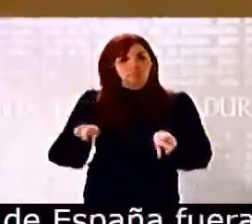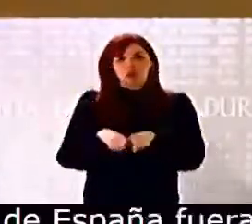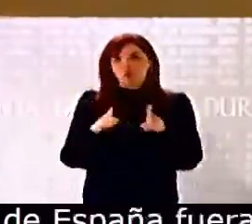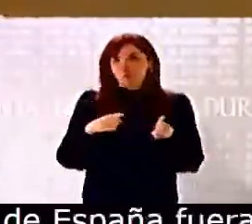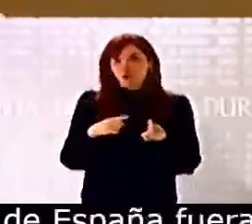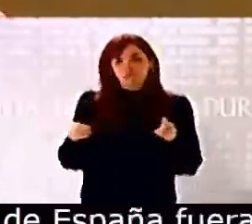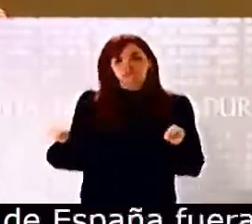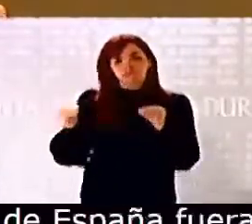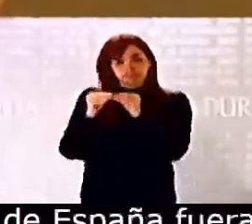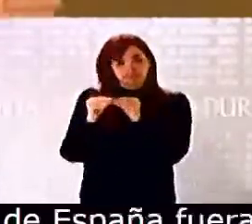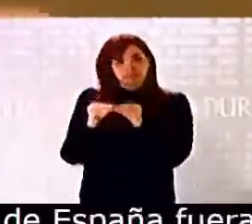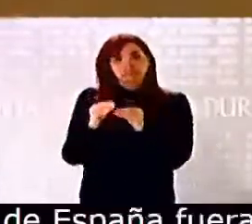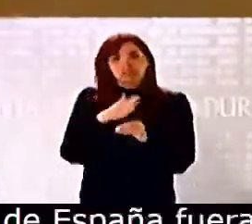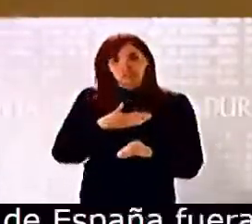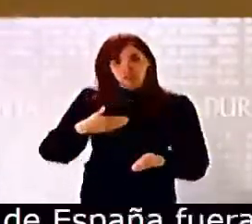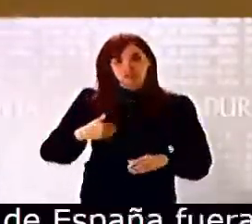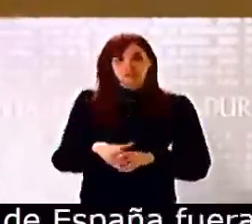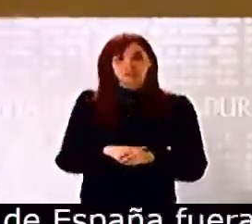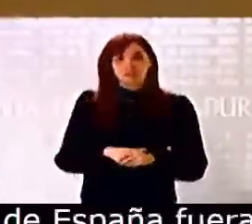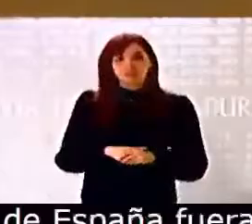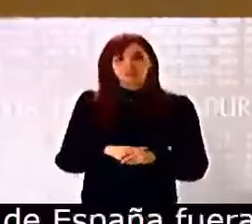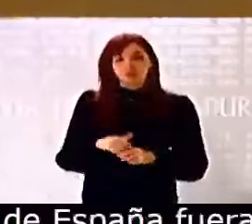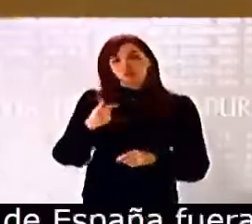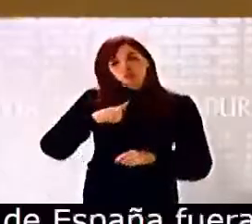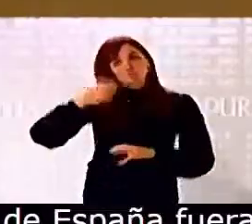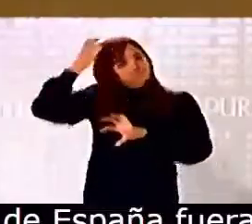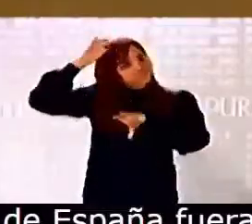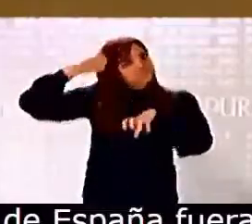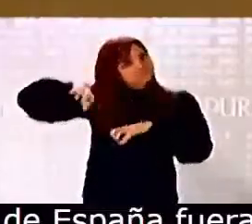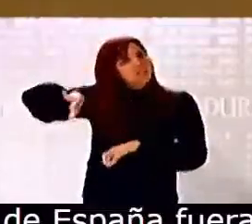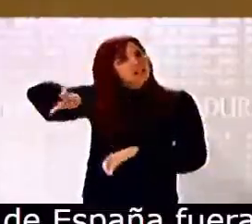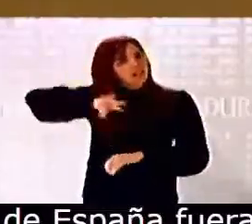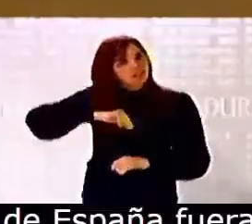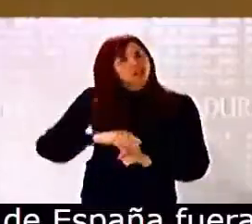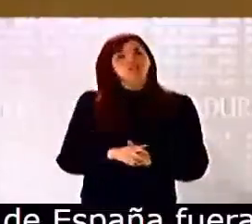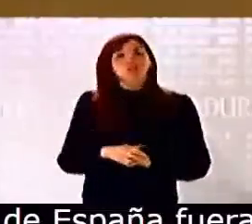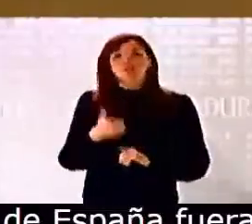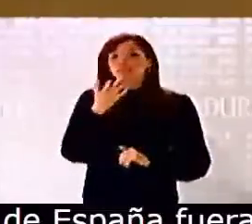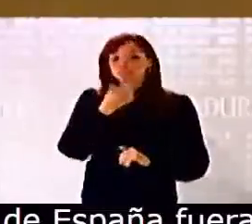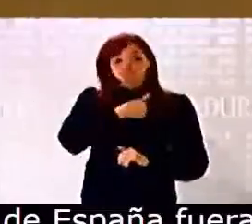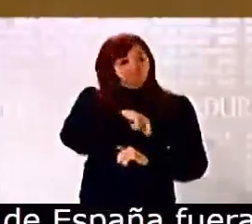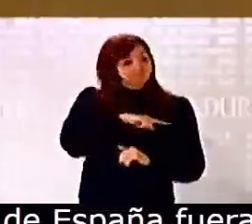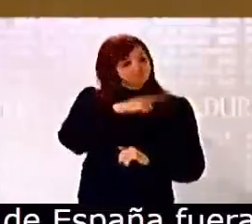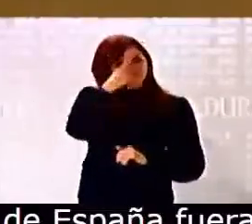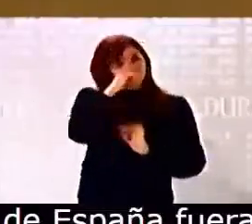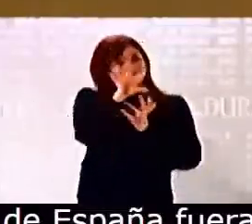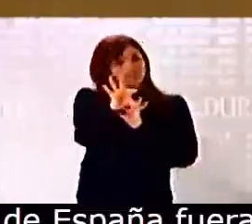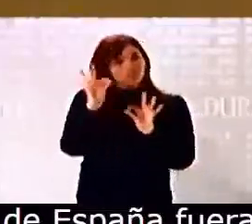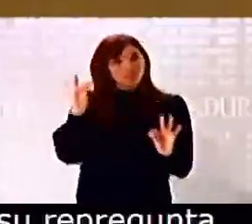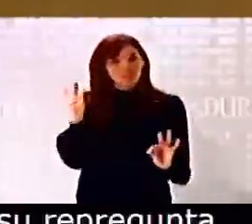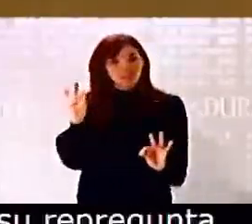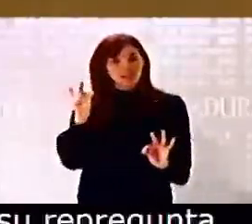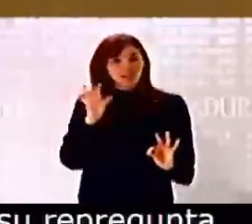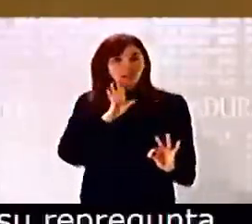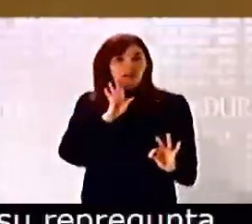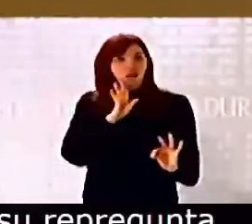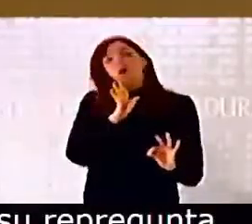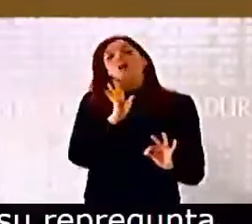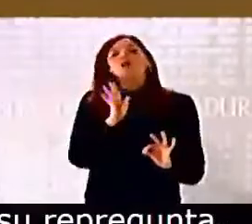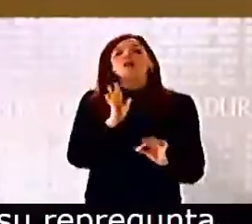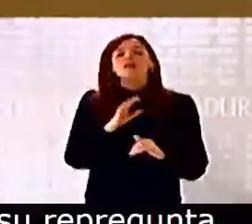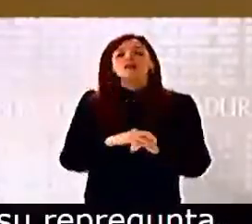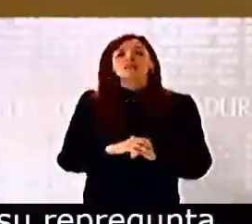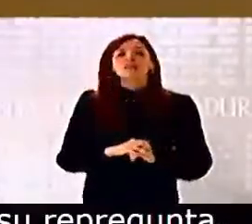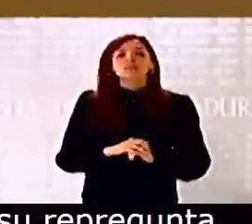su repregunta, les entiendo a ustedes. Cuando yo decidí y decidimos en primera del